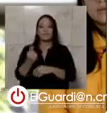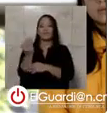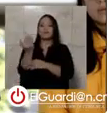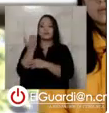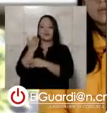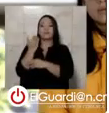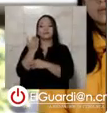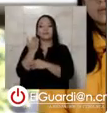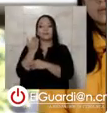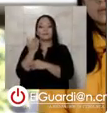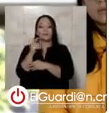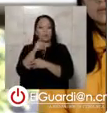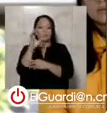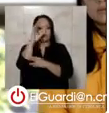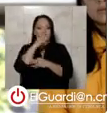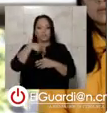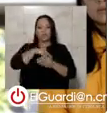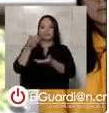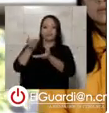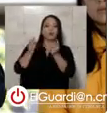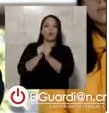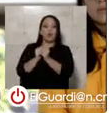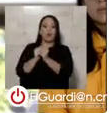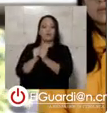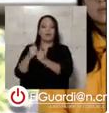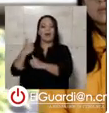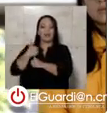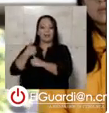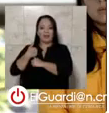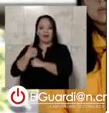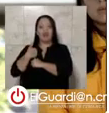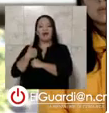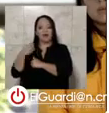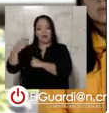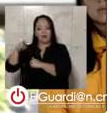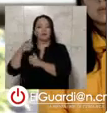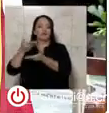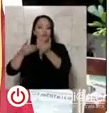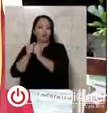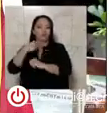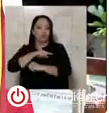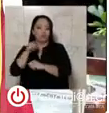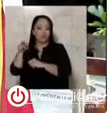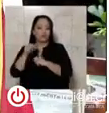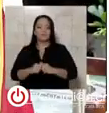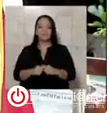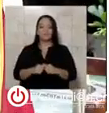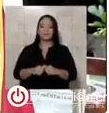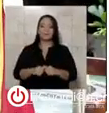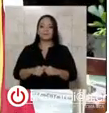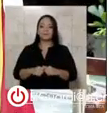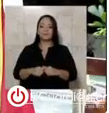Recientemente ustedes se enteraron de que estuvimos colaborando con Canadá. Canadá colabora con nosotros también de múltiples maneras. Como rectores